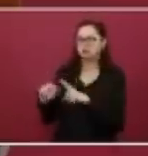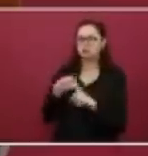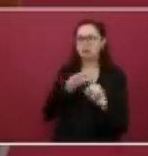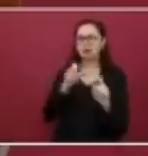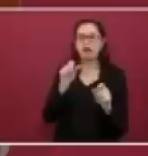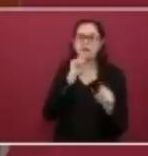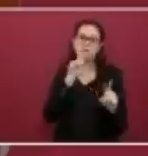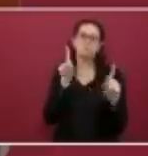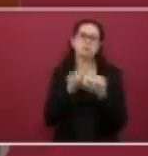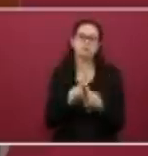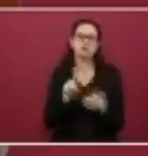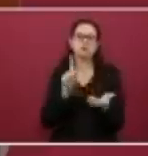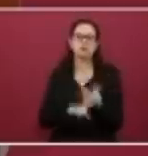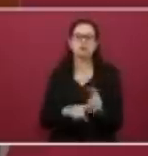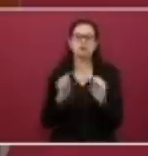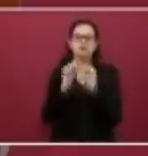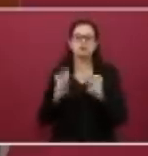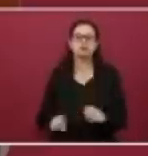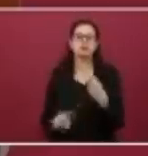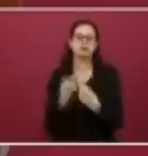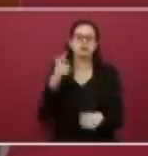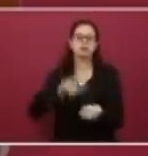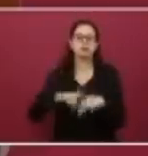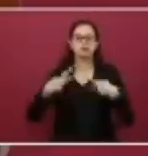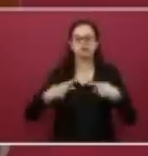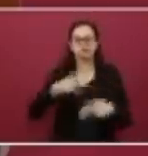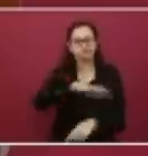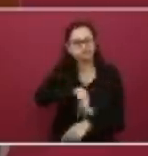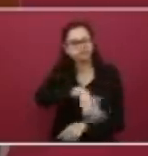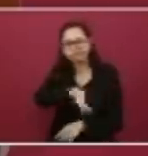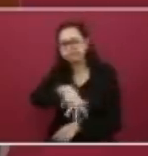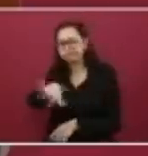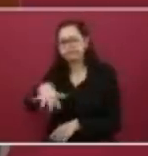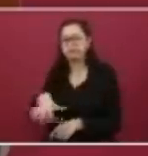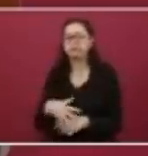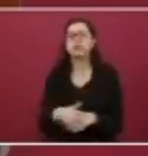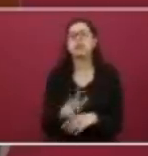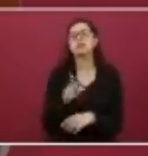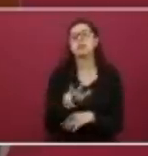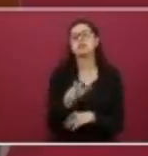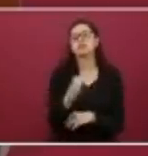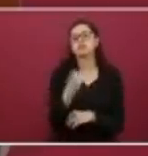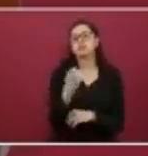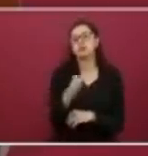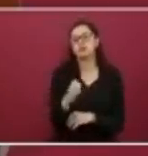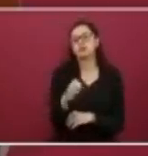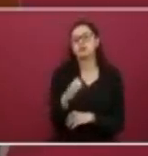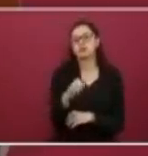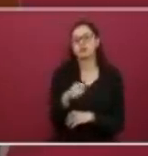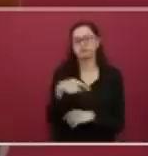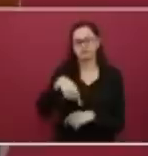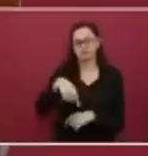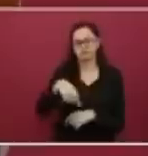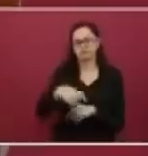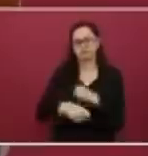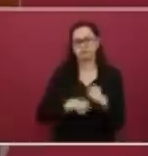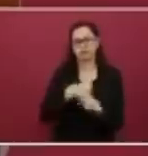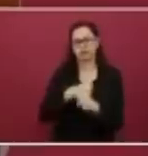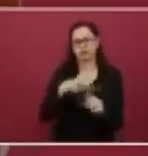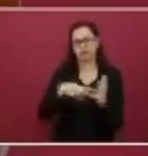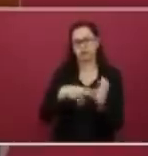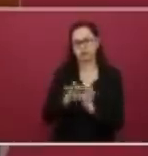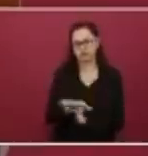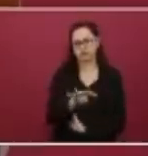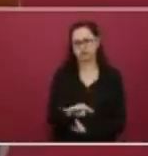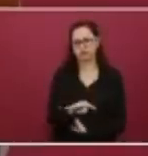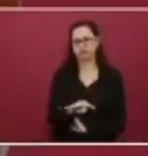sistema por supuesto nacional de búsqueda de personas el 18 de enero de este año de 2019